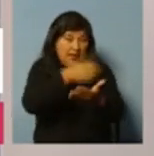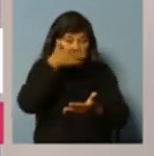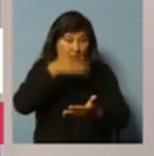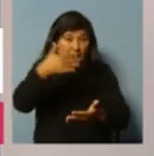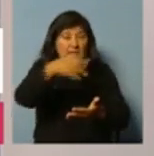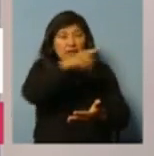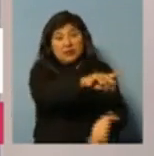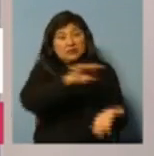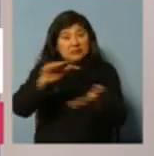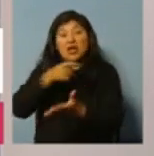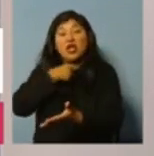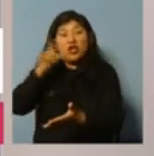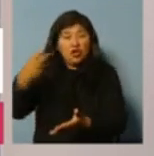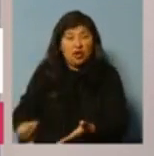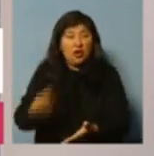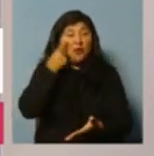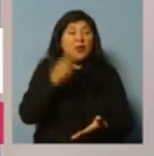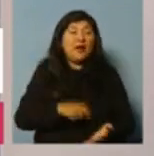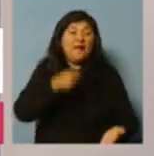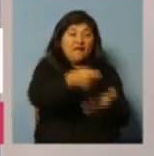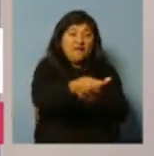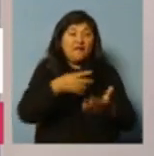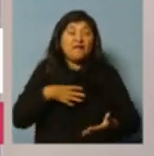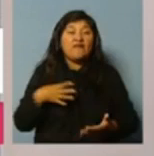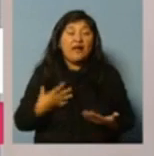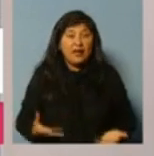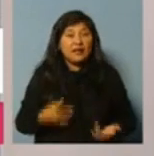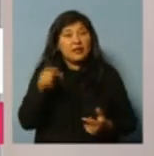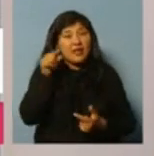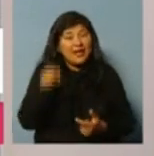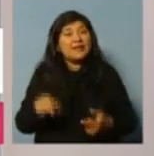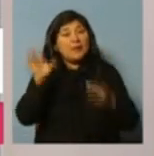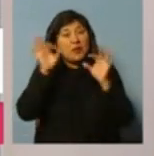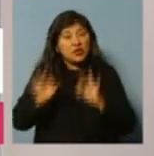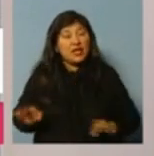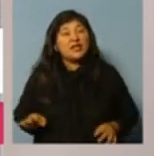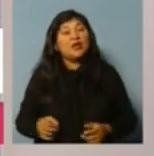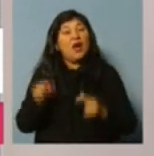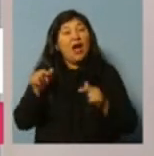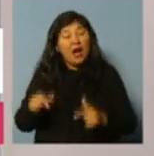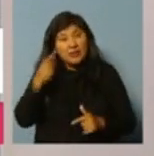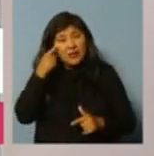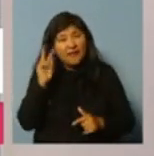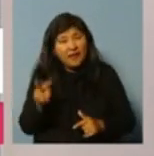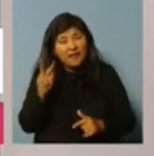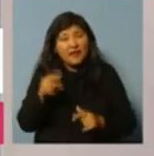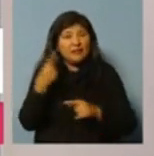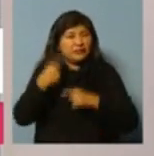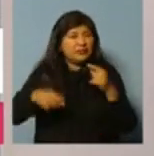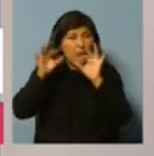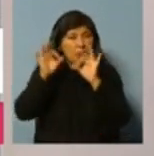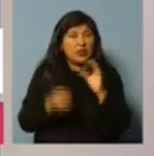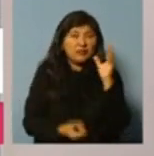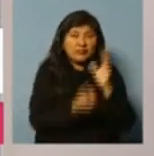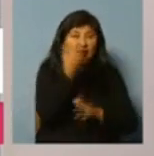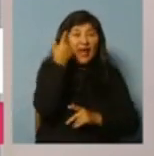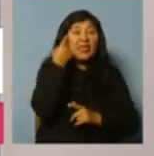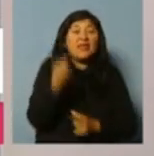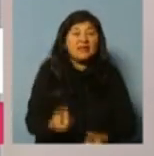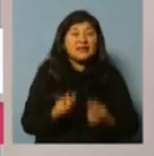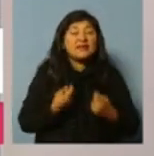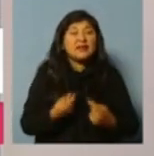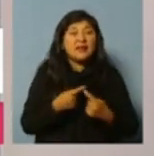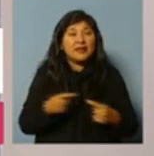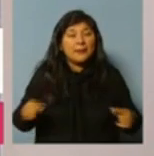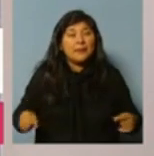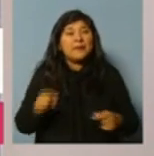ya no una preocupación por eso este proyecto tiende a ocuparnos concretamente se ha logrado instalar el debate